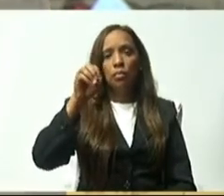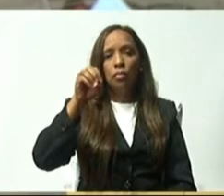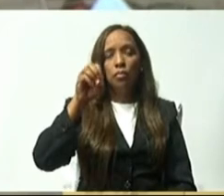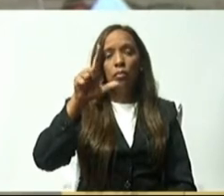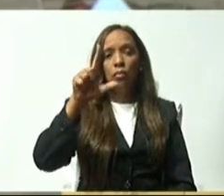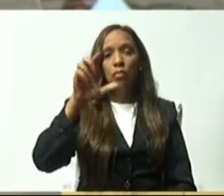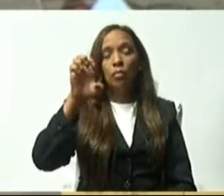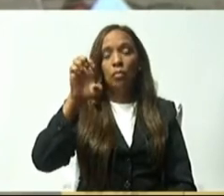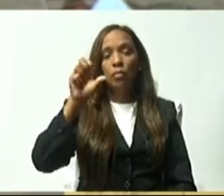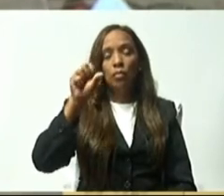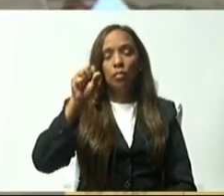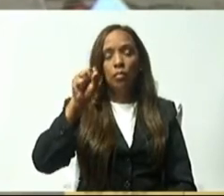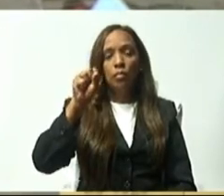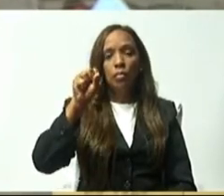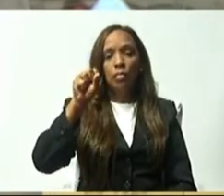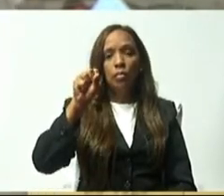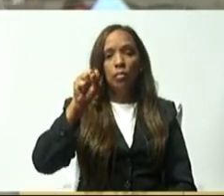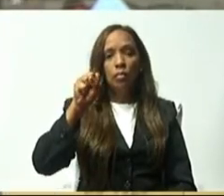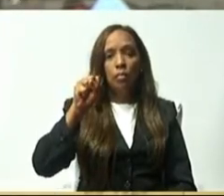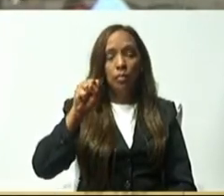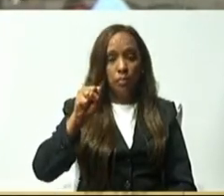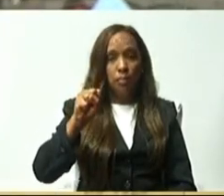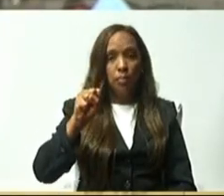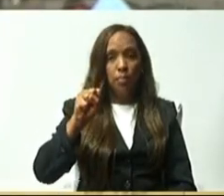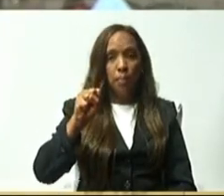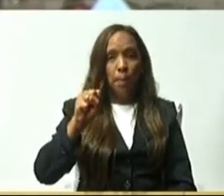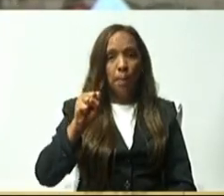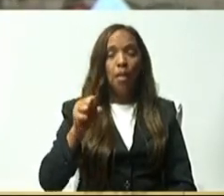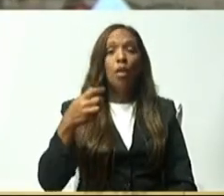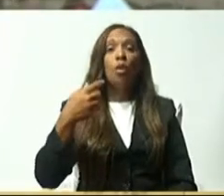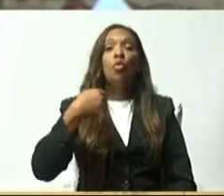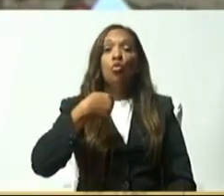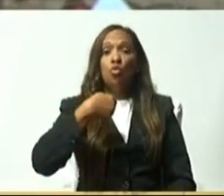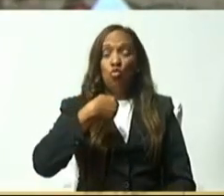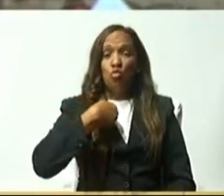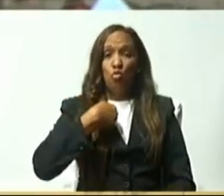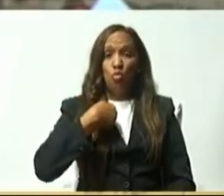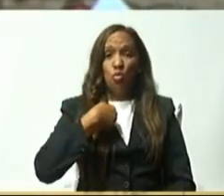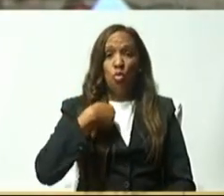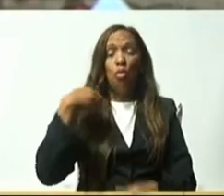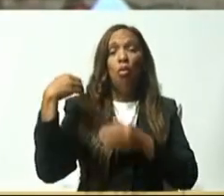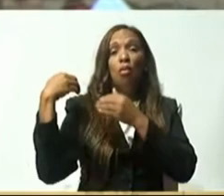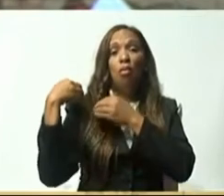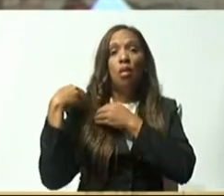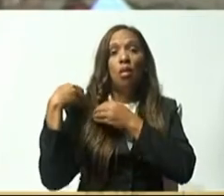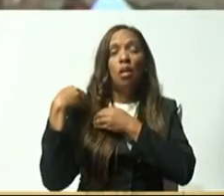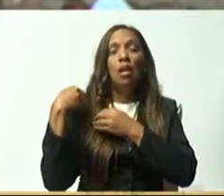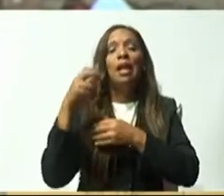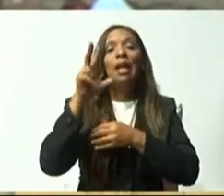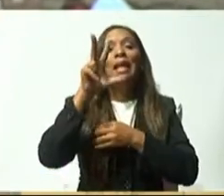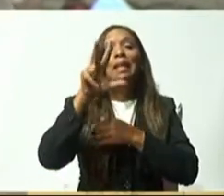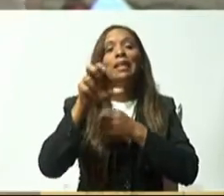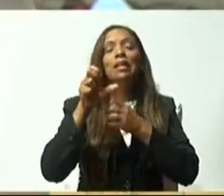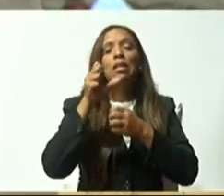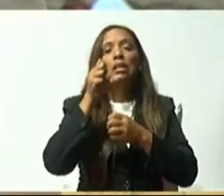Dirigente político con una trayectoria de más de 30 años al servicio de mi municipio, de la provincia y del